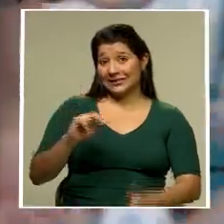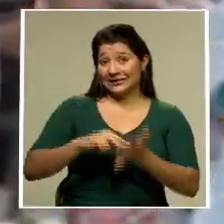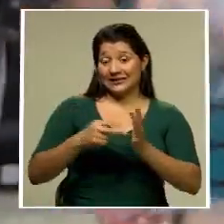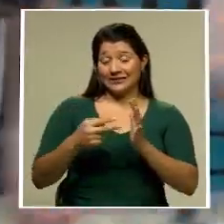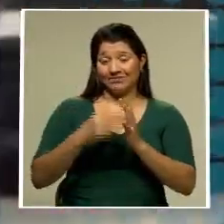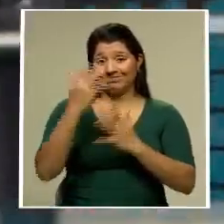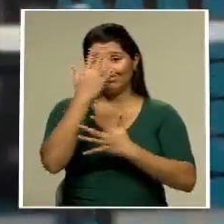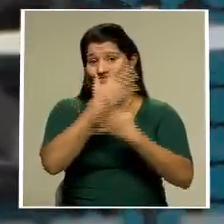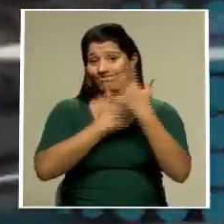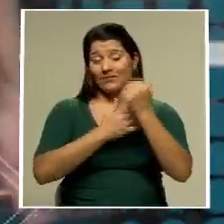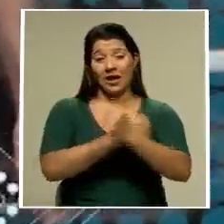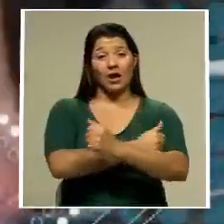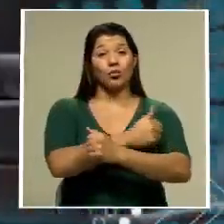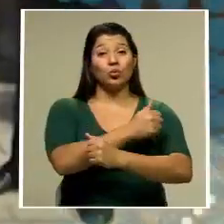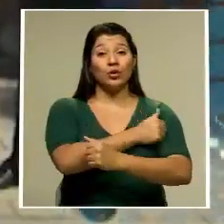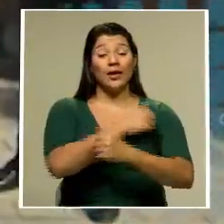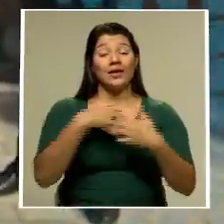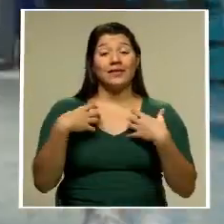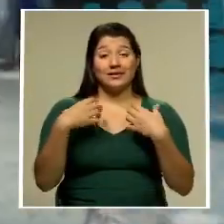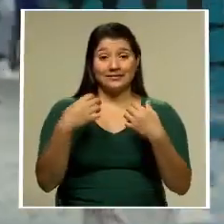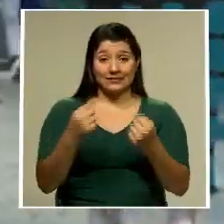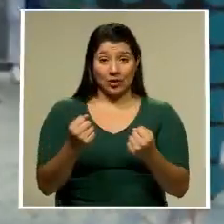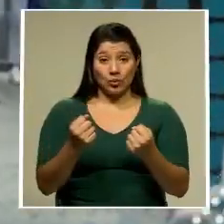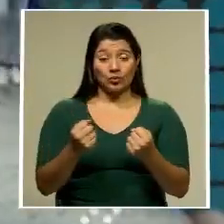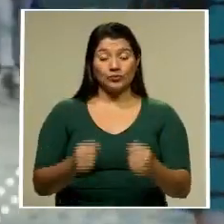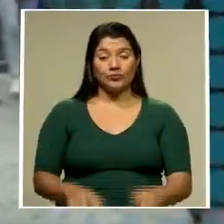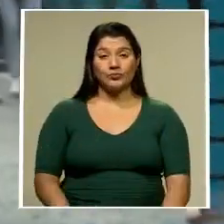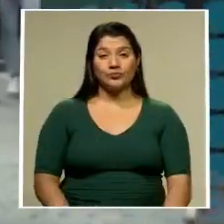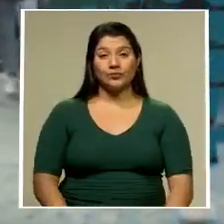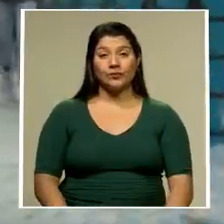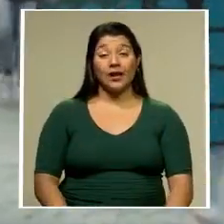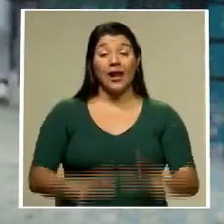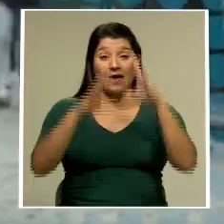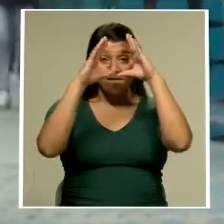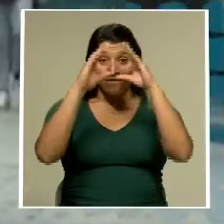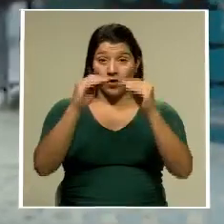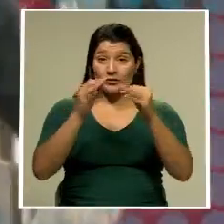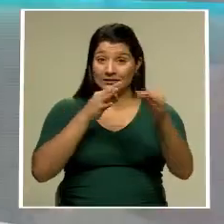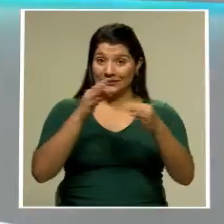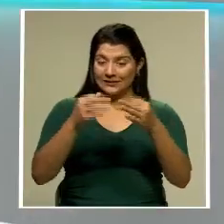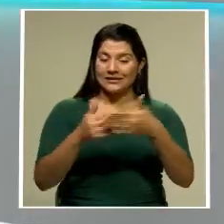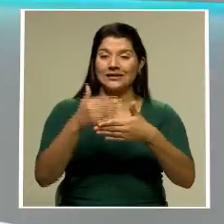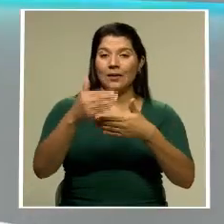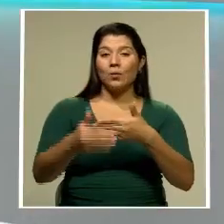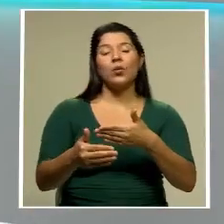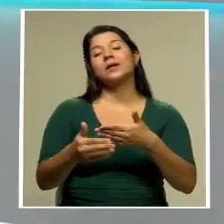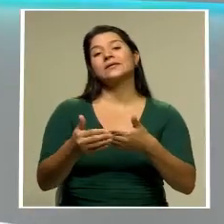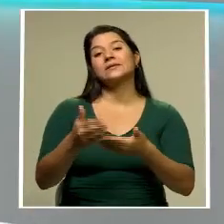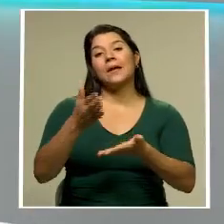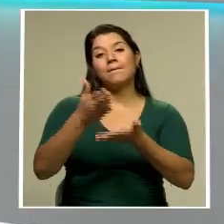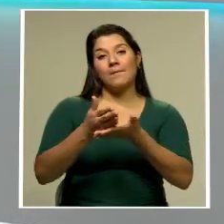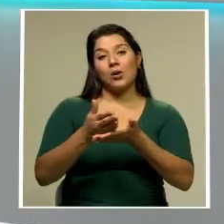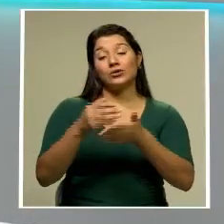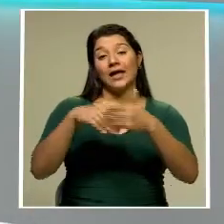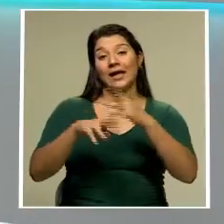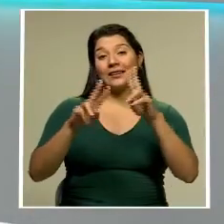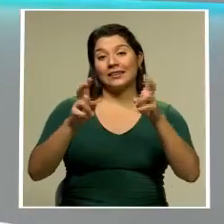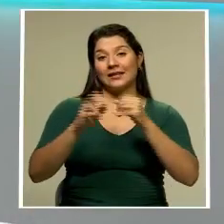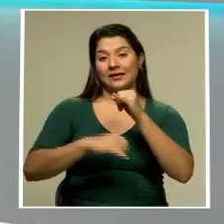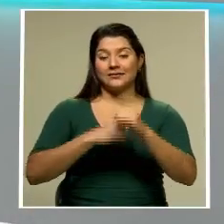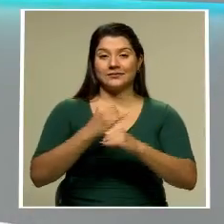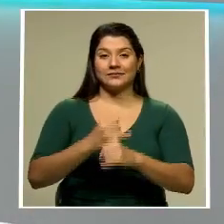las autoridades de salud germanas. Los detalles al volver en la sección internacional.